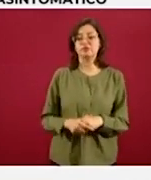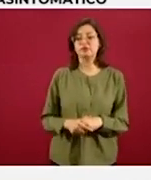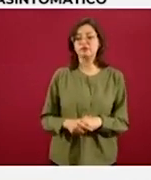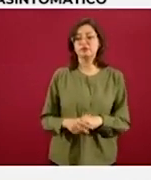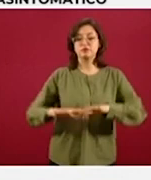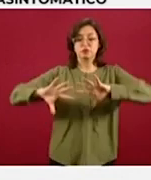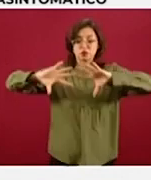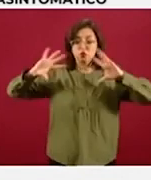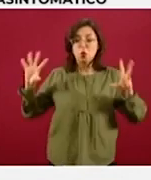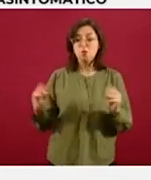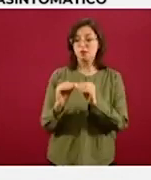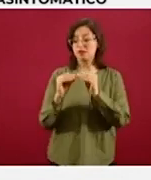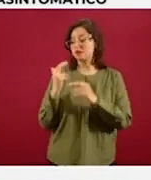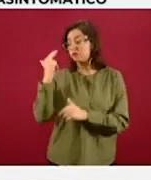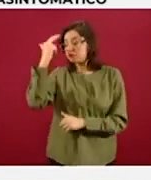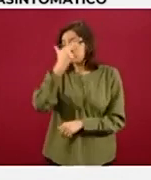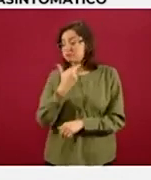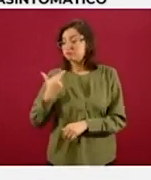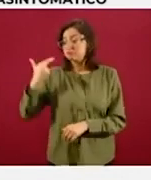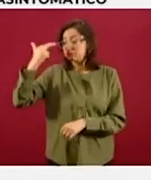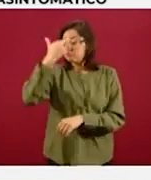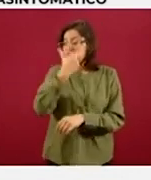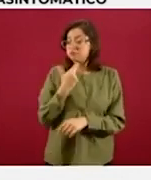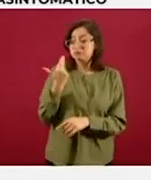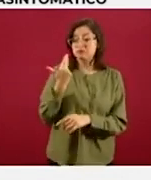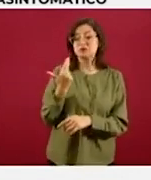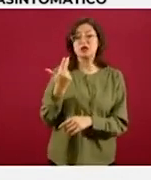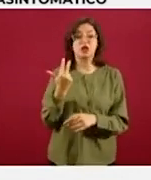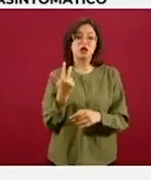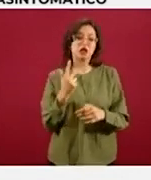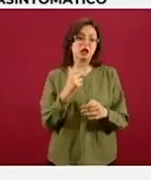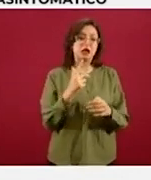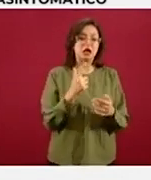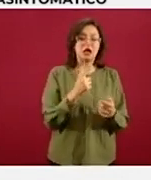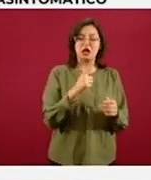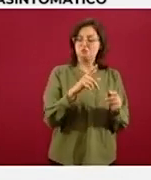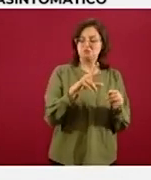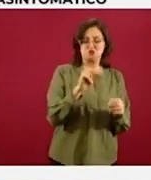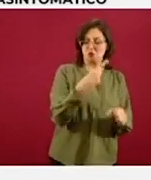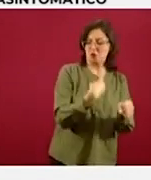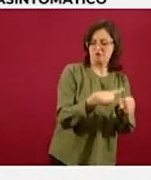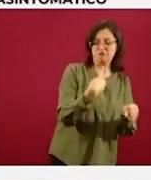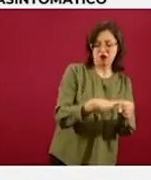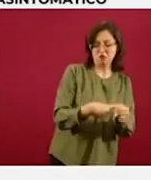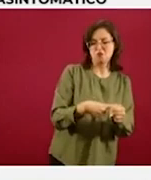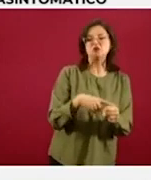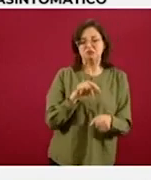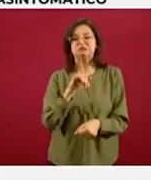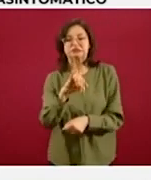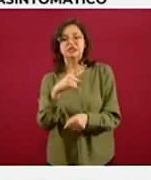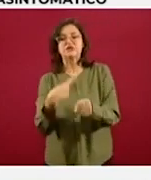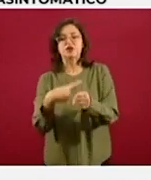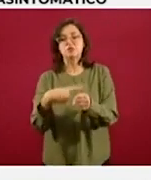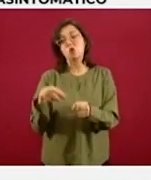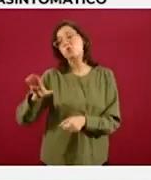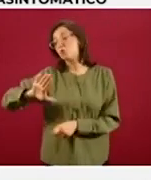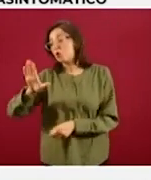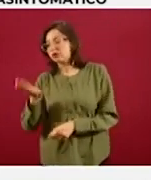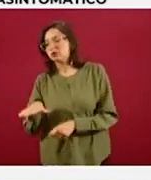estudiado, ya sea como negativos, como confirmados o defunciones o sospechosos, un total